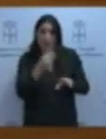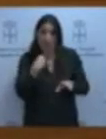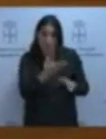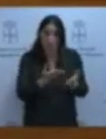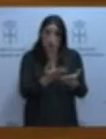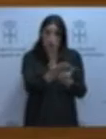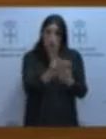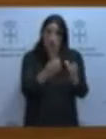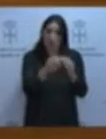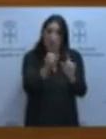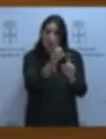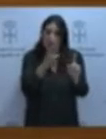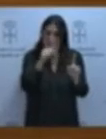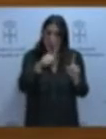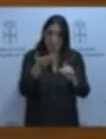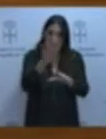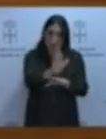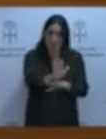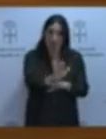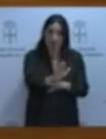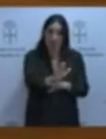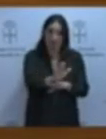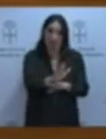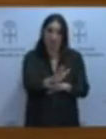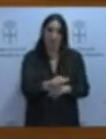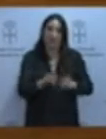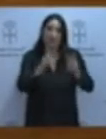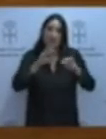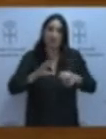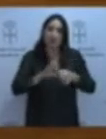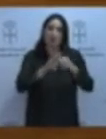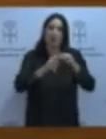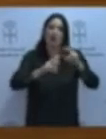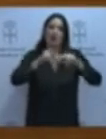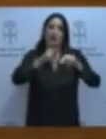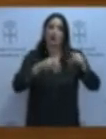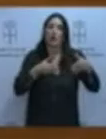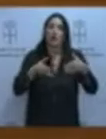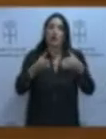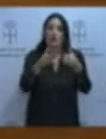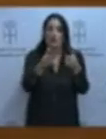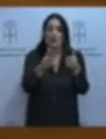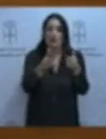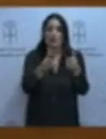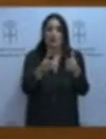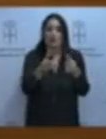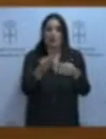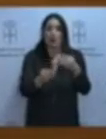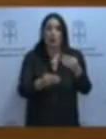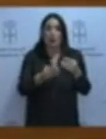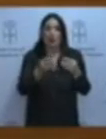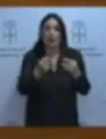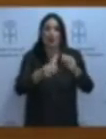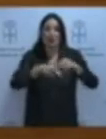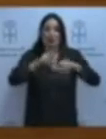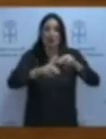Grupo Foro hoy se realiza. En materia de infraestructuras viarias no se trata de echar más y más cemento, más y